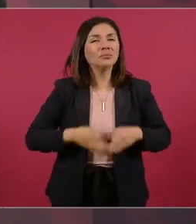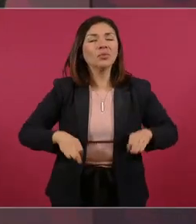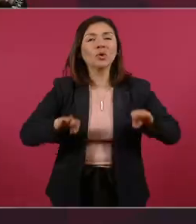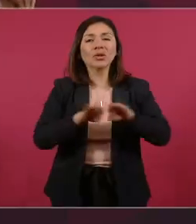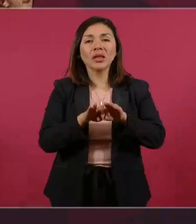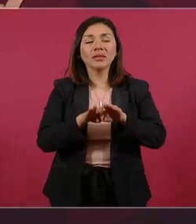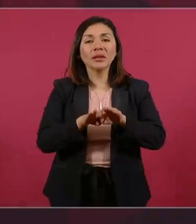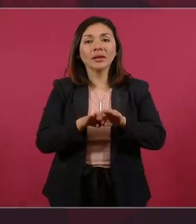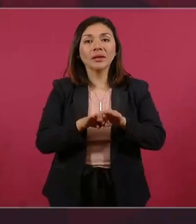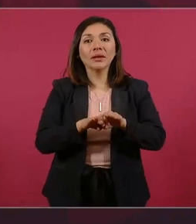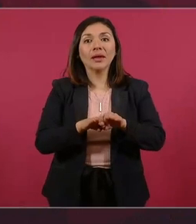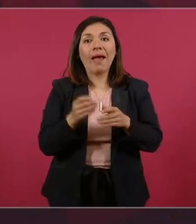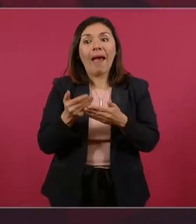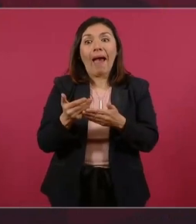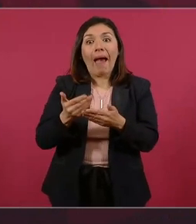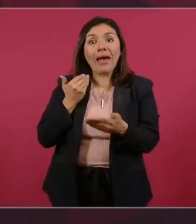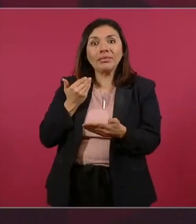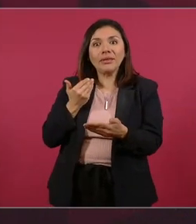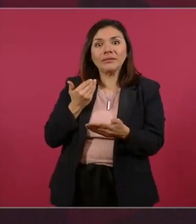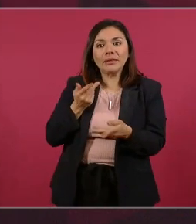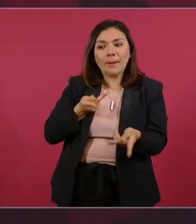es prevenir.